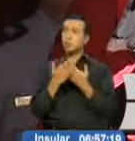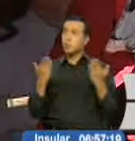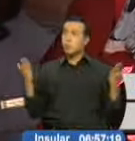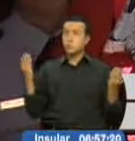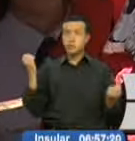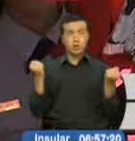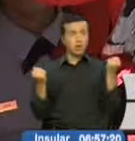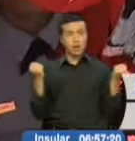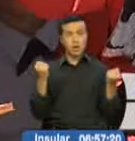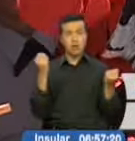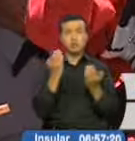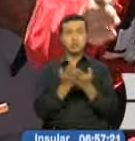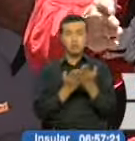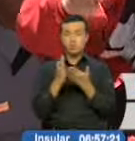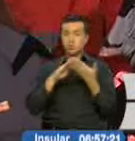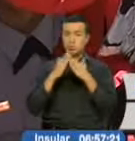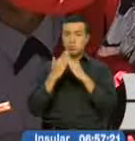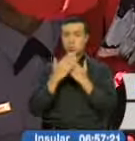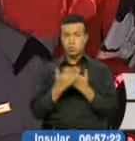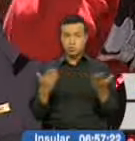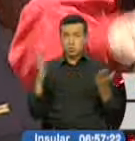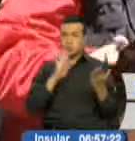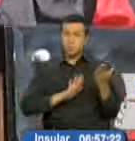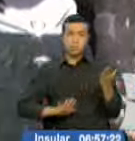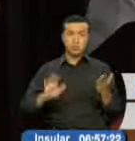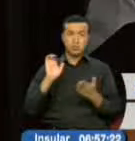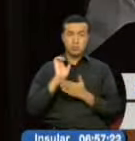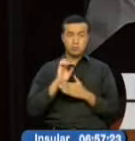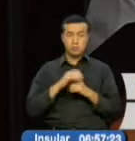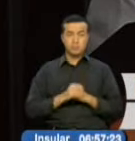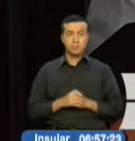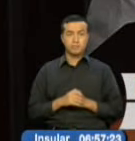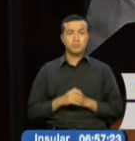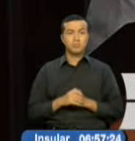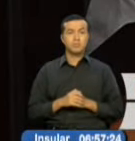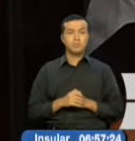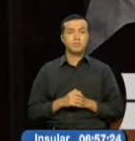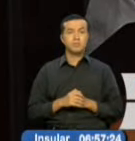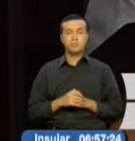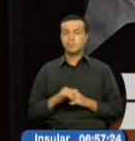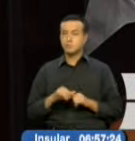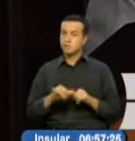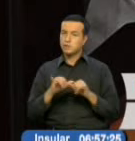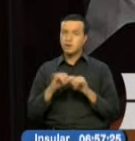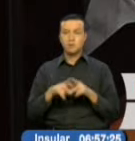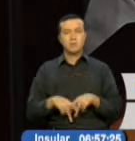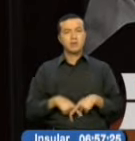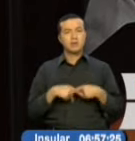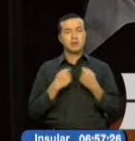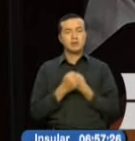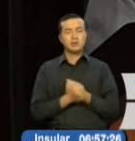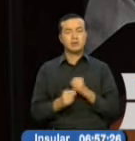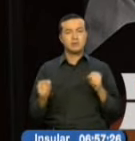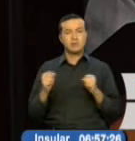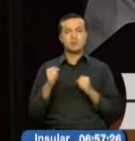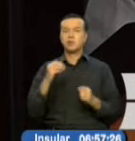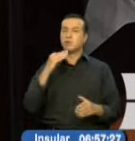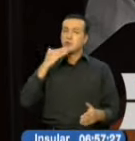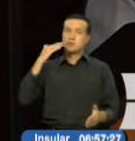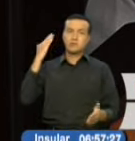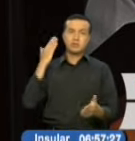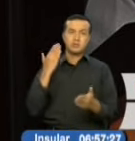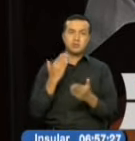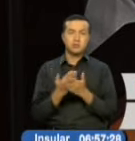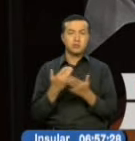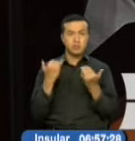está para servicio de una comunidad y de un país. Sigan salvando vidas, porque solo se los agradece.